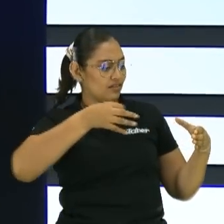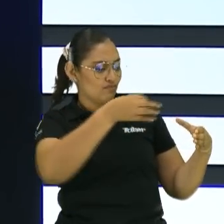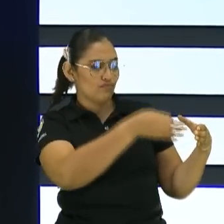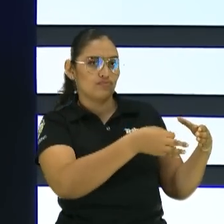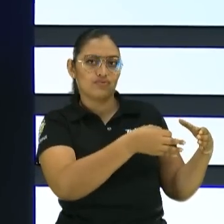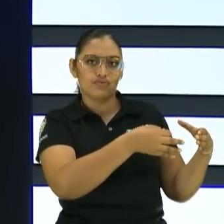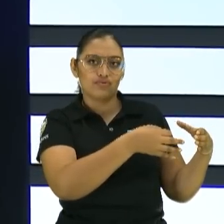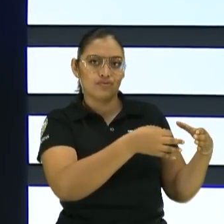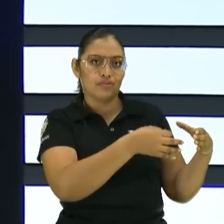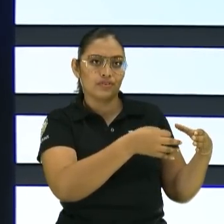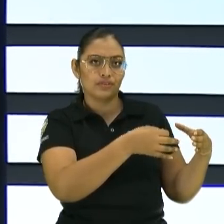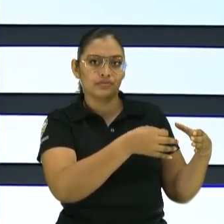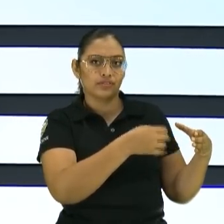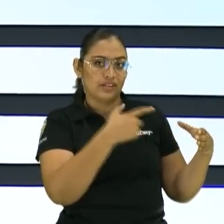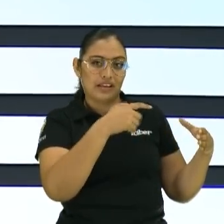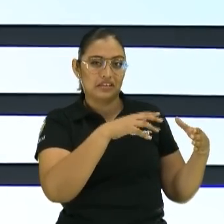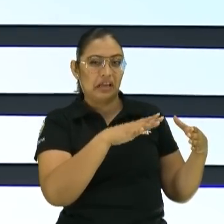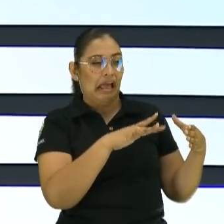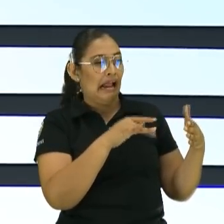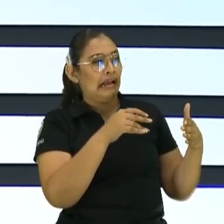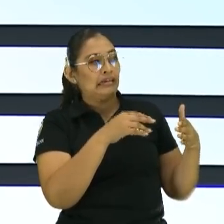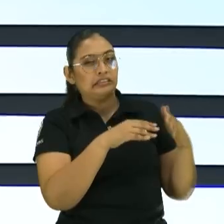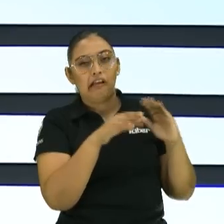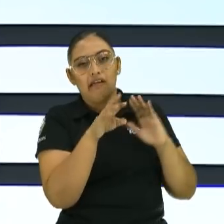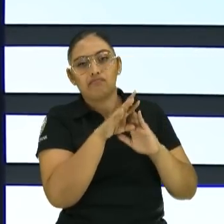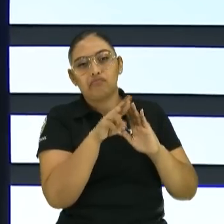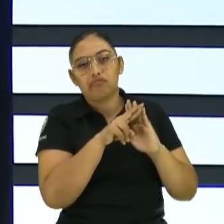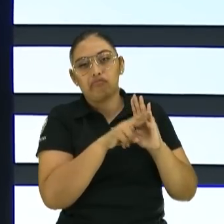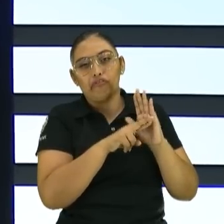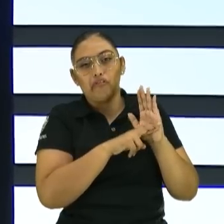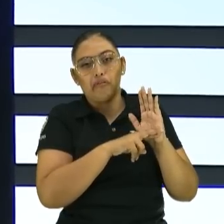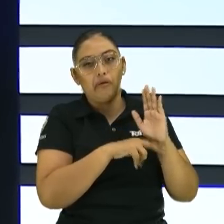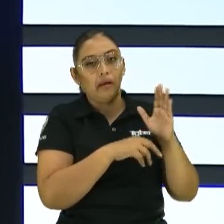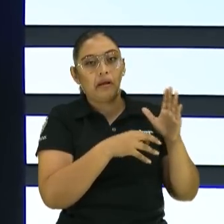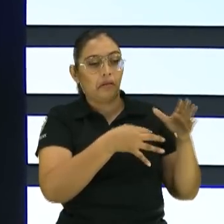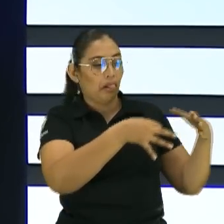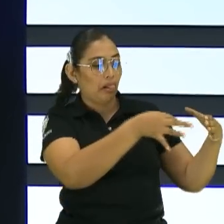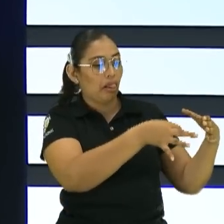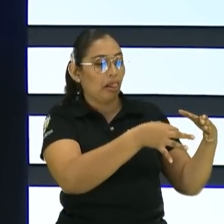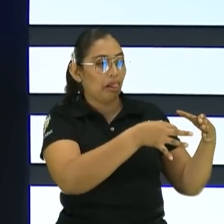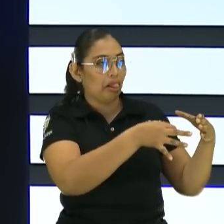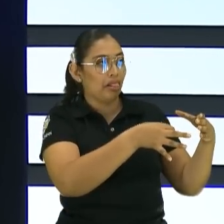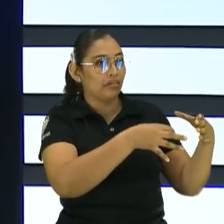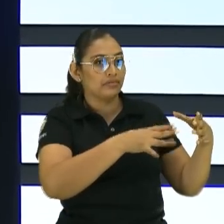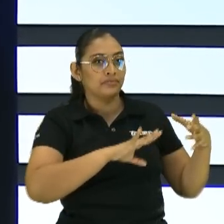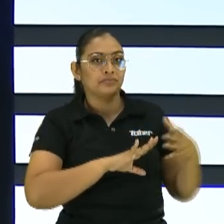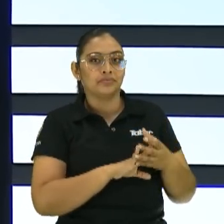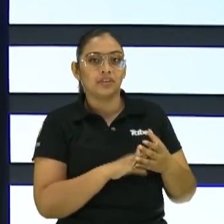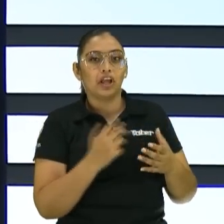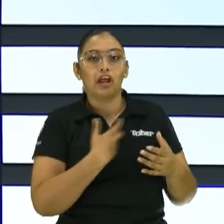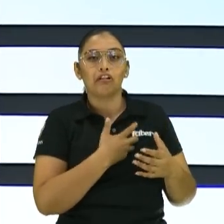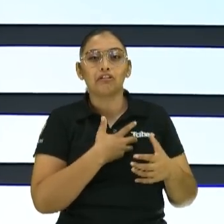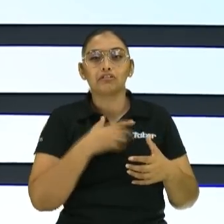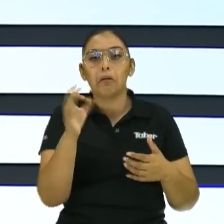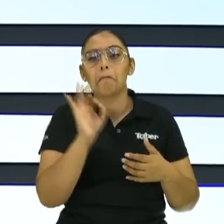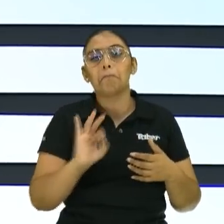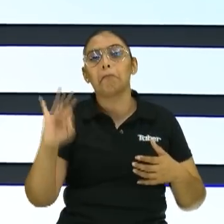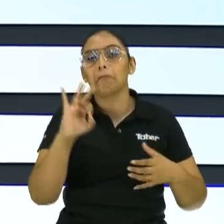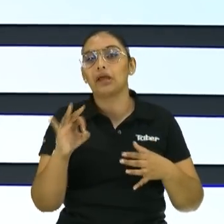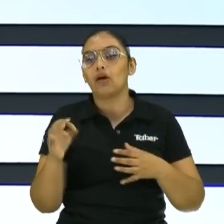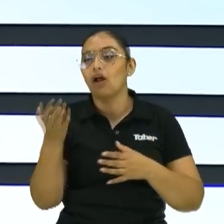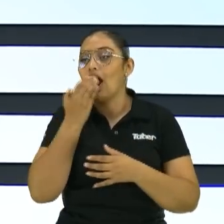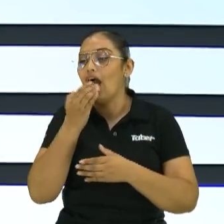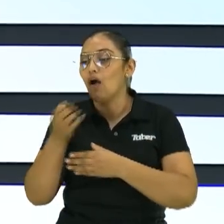y le pone aquí es un manual de 33 páginas una taza de café para que te guste una idea tan chicha que hervir el café y poner un colador y se acabó